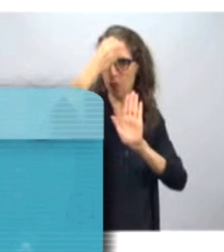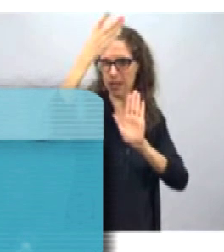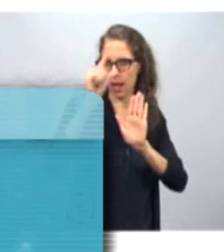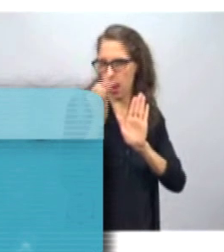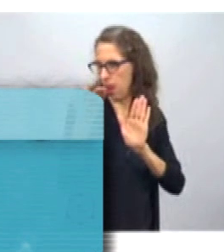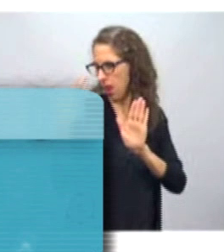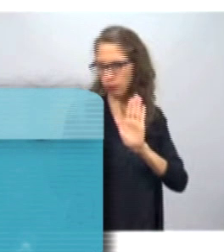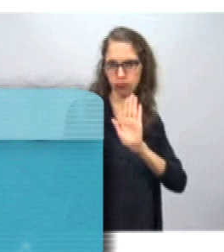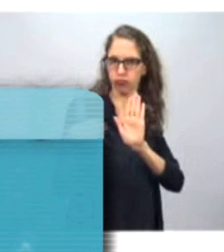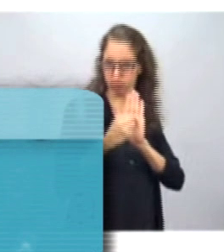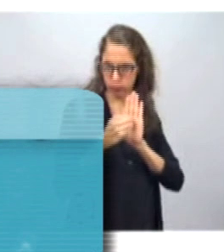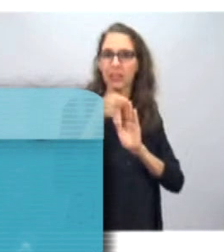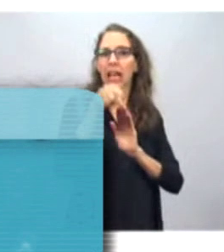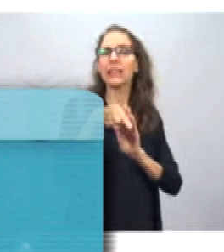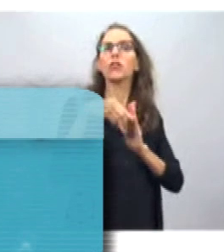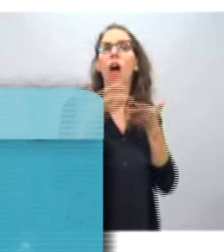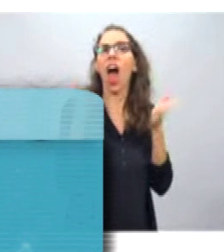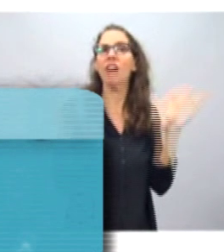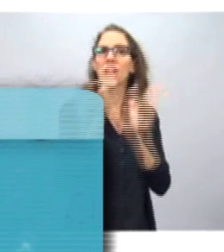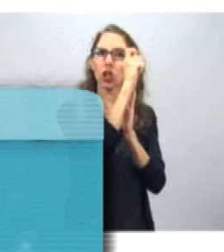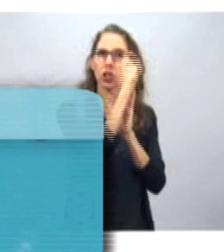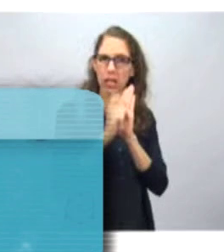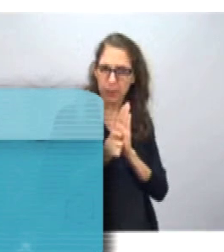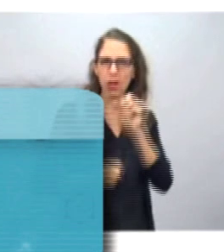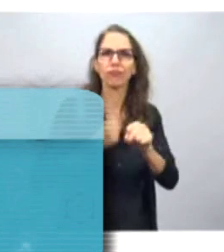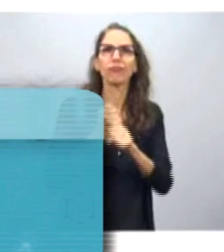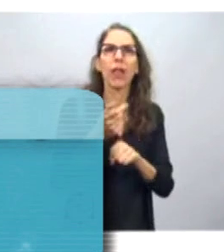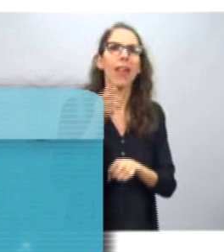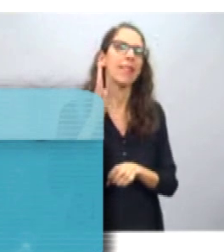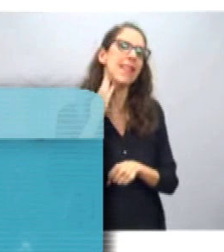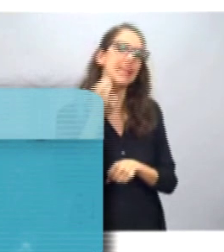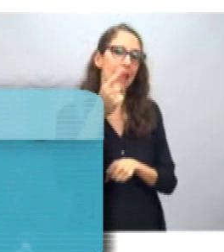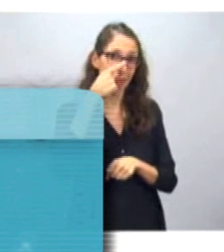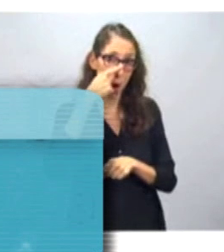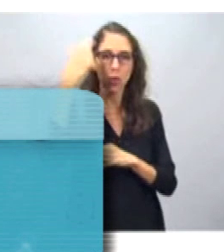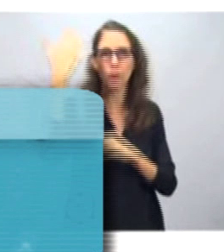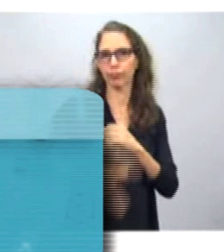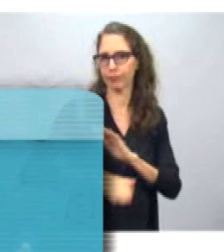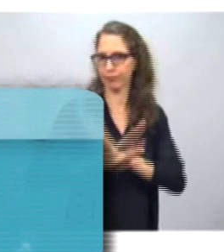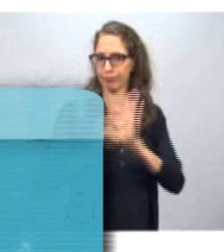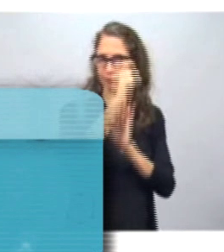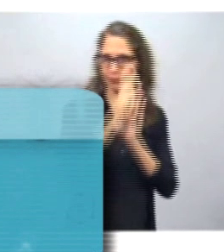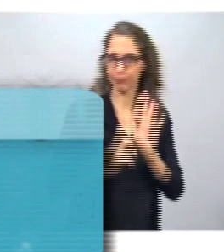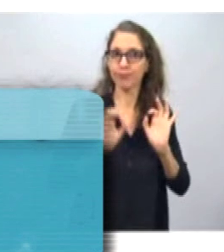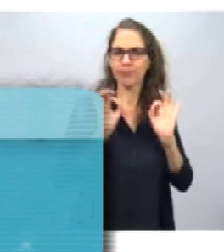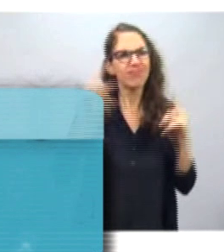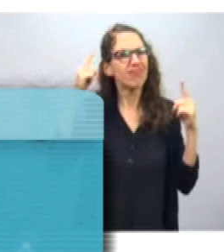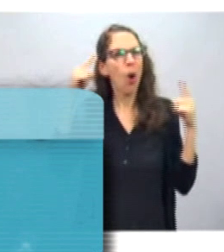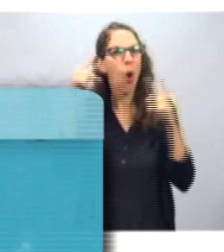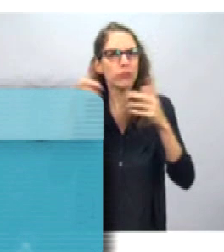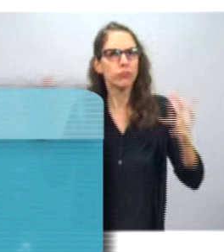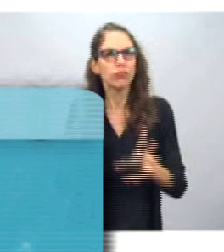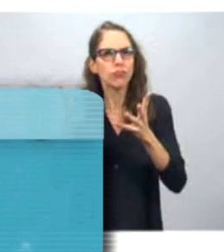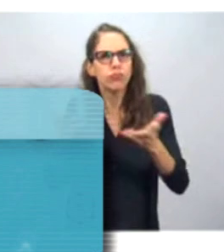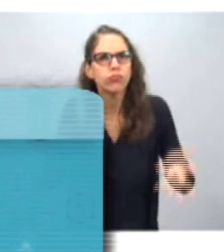recientemente. Está abierta la inscripción hasta el 16 de junio y lo que busca es fomentar, impulsar